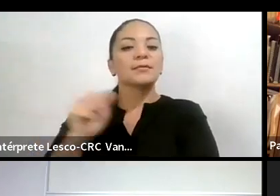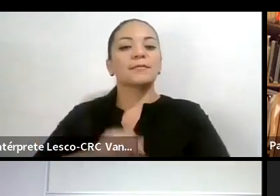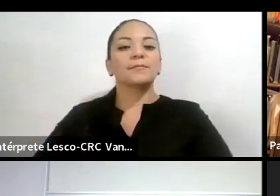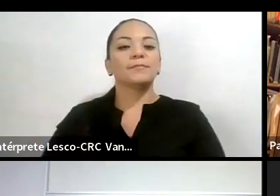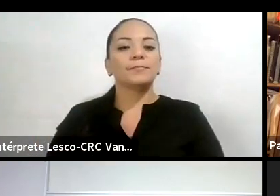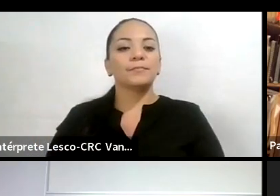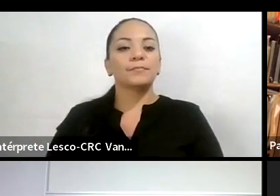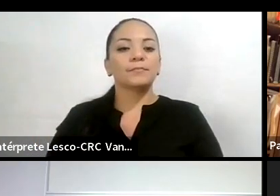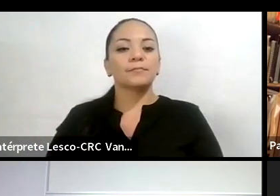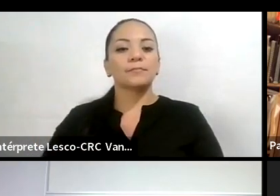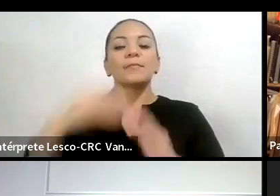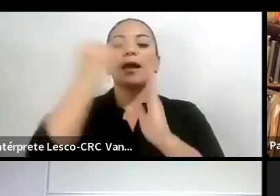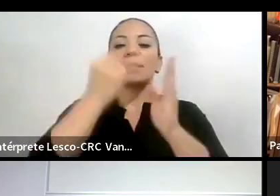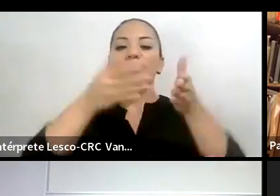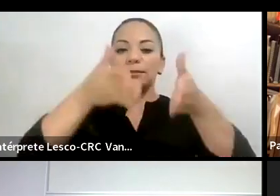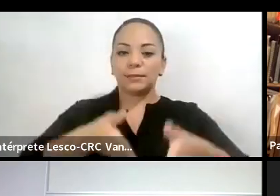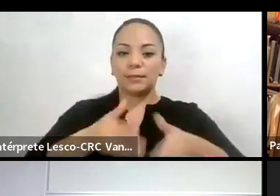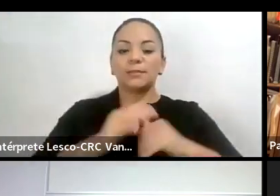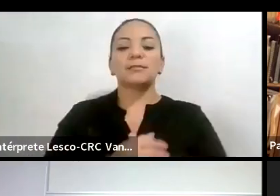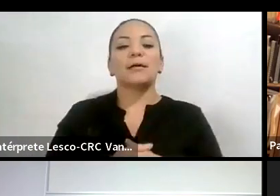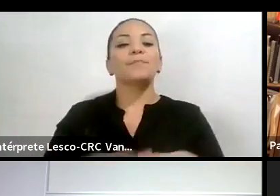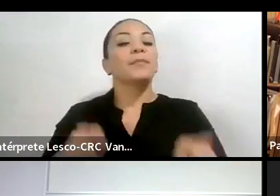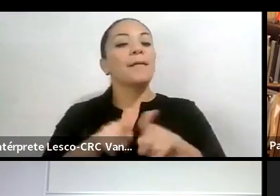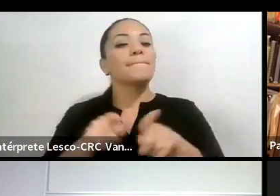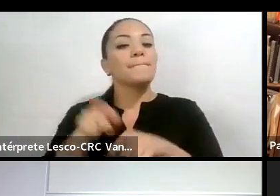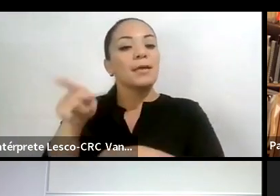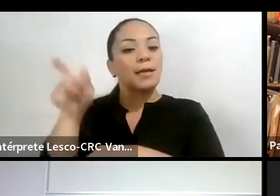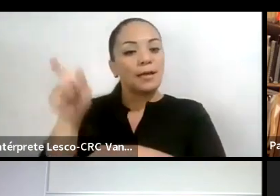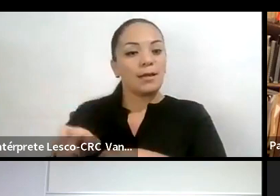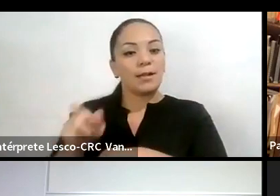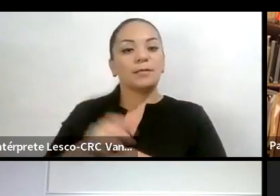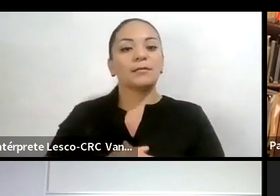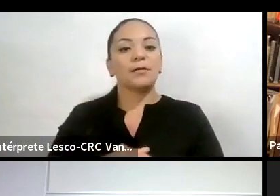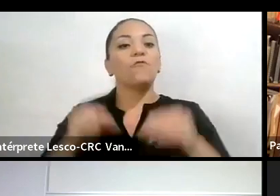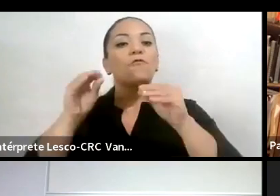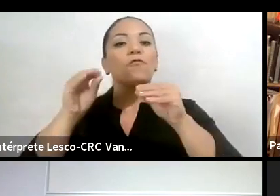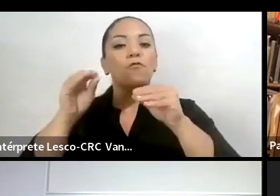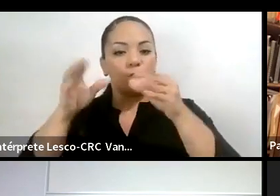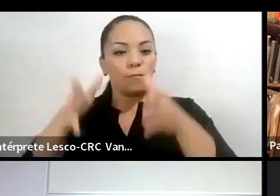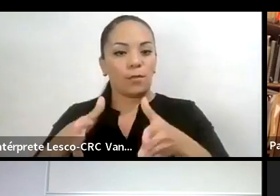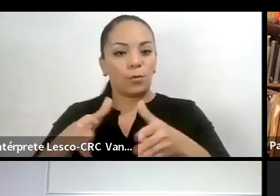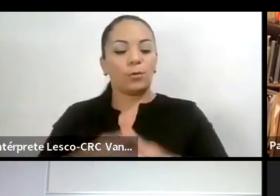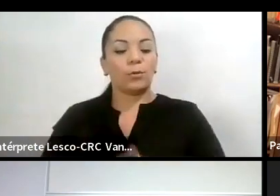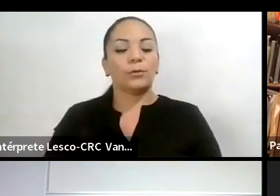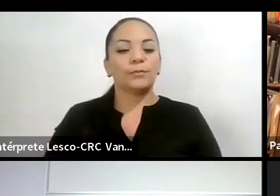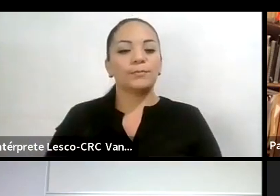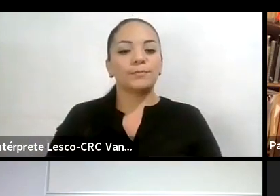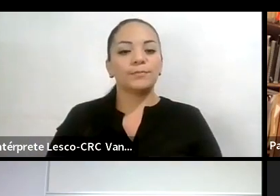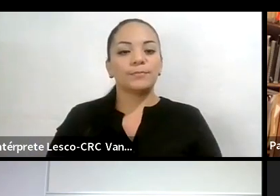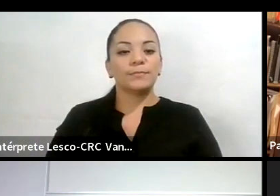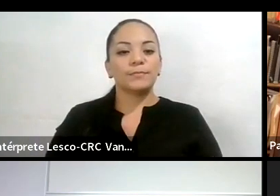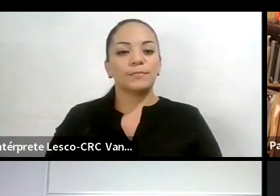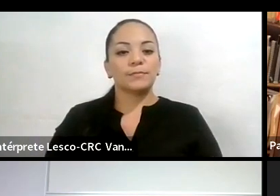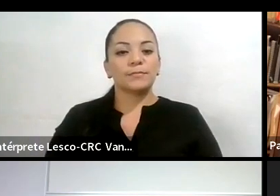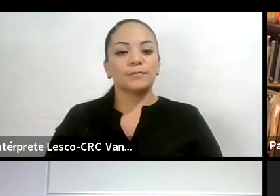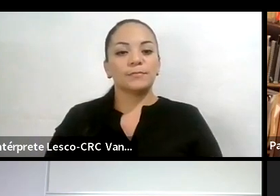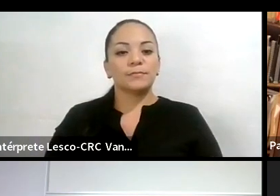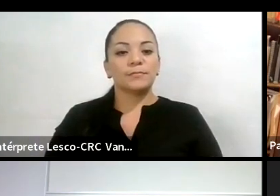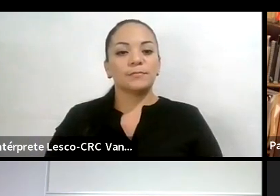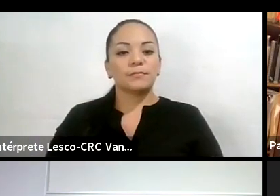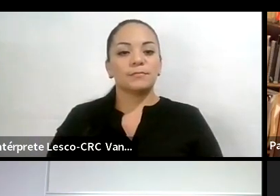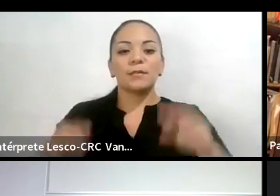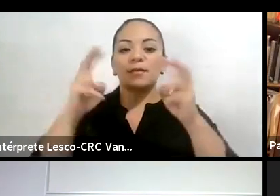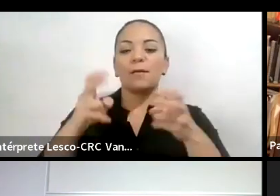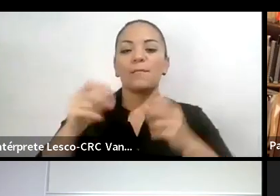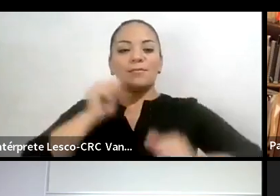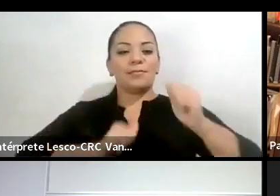Él es artista, pero también es formador docente en el ámbito de